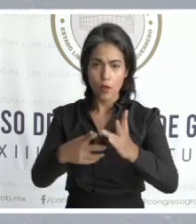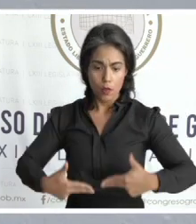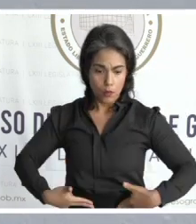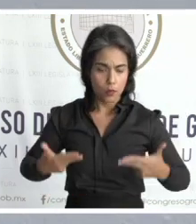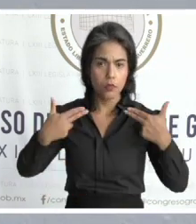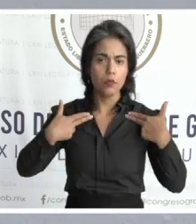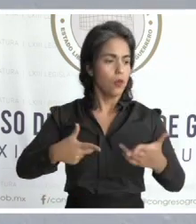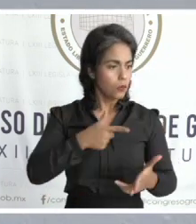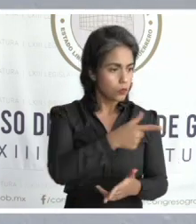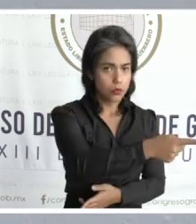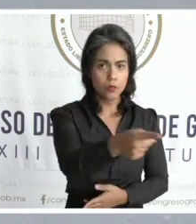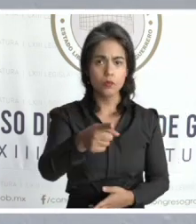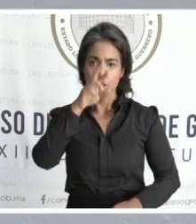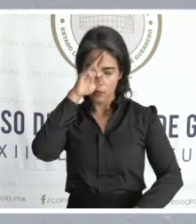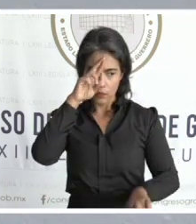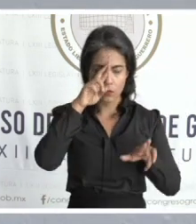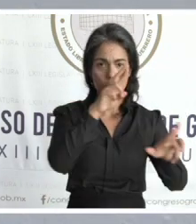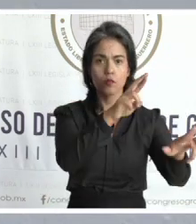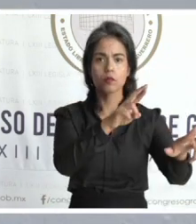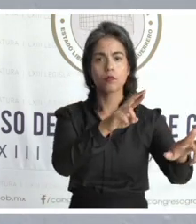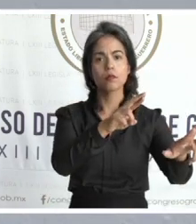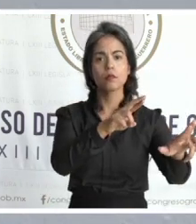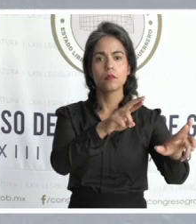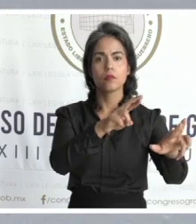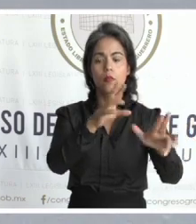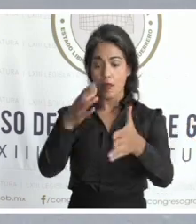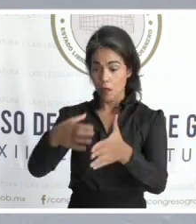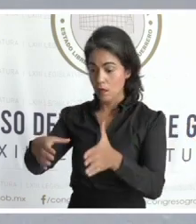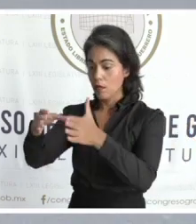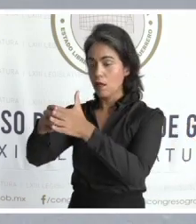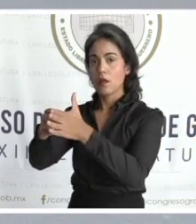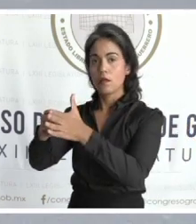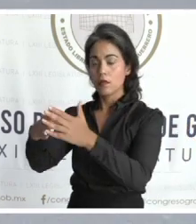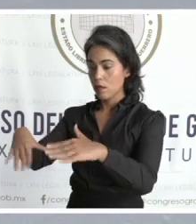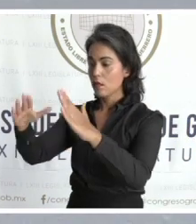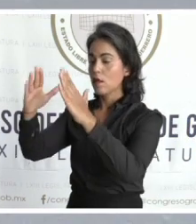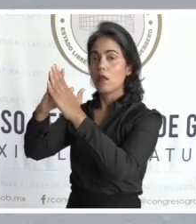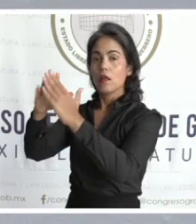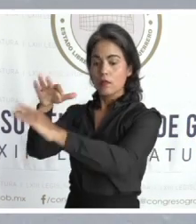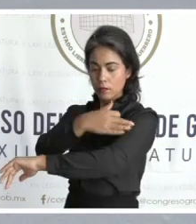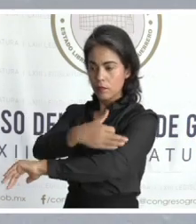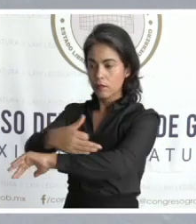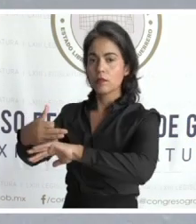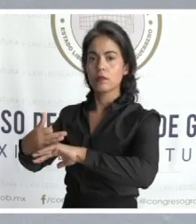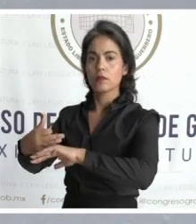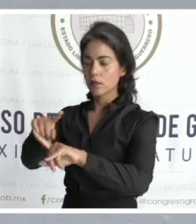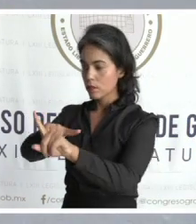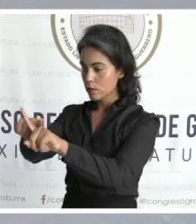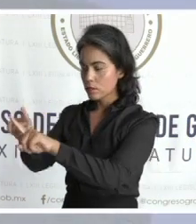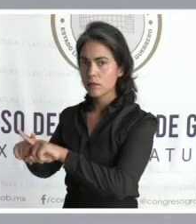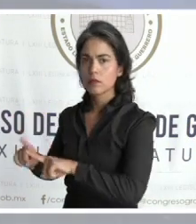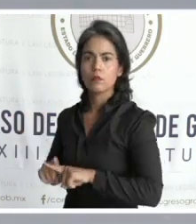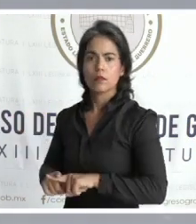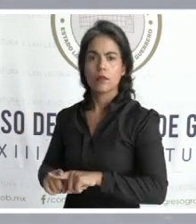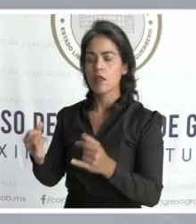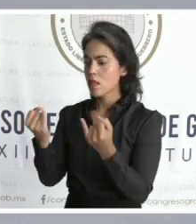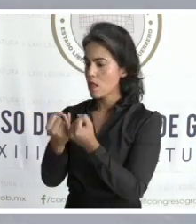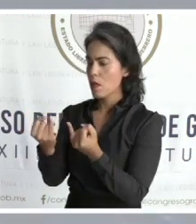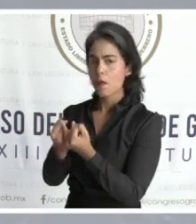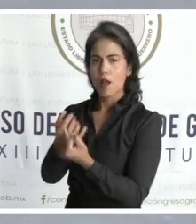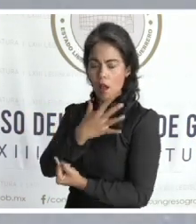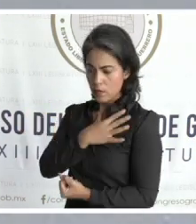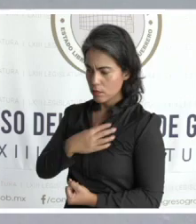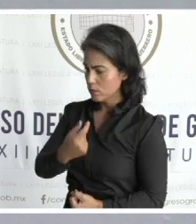Si compartimos la educación desde el hogar, las escuelas y los gobiernos en la prevención,